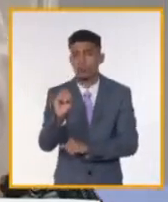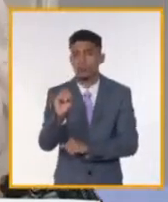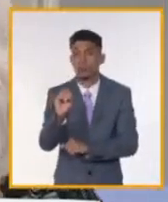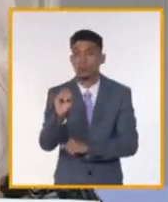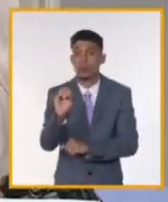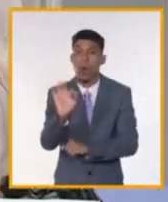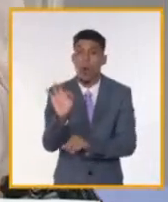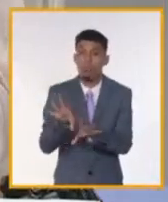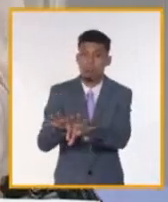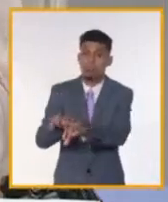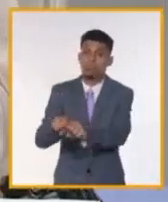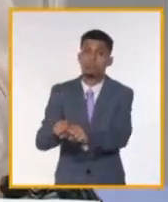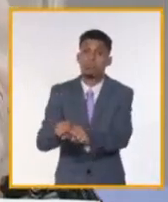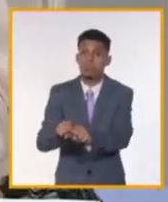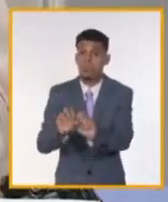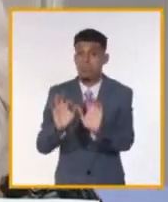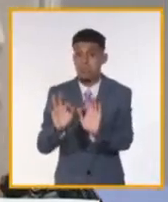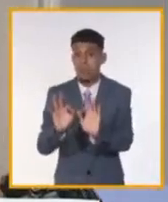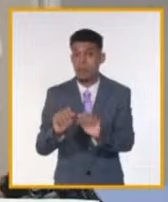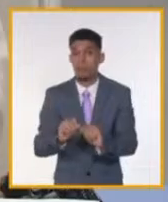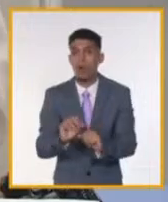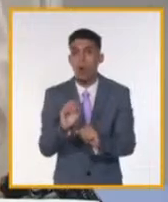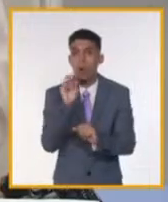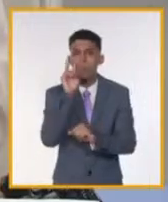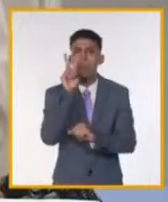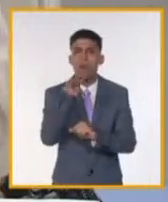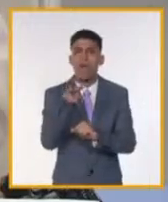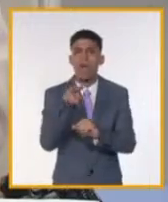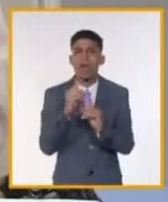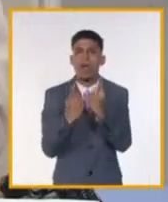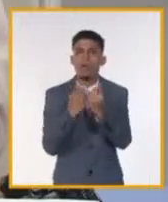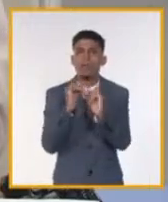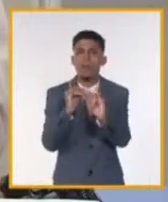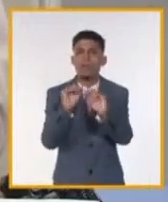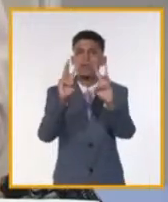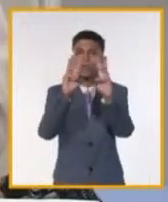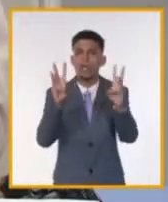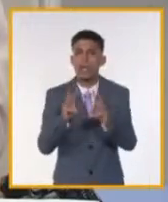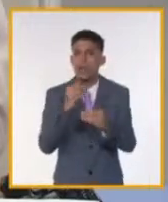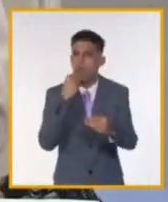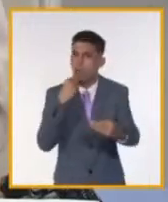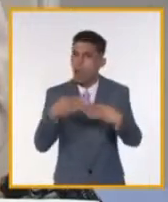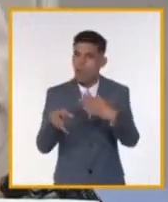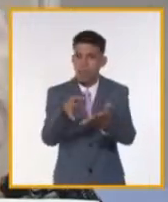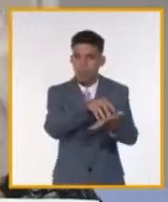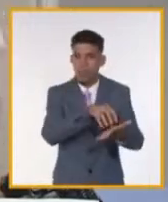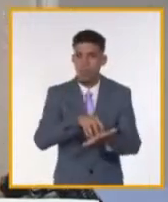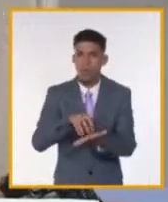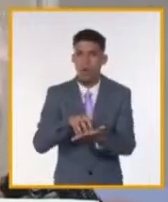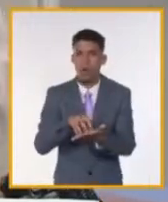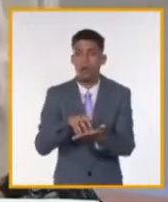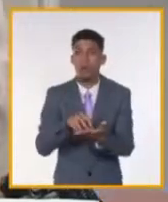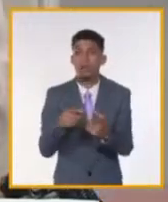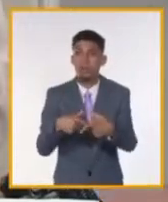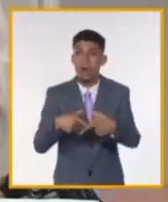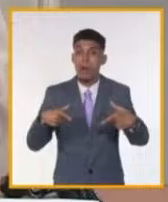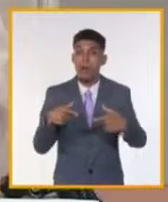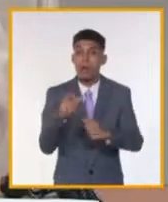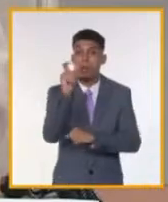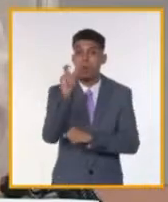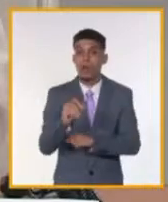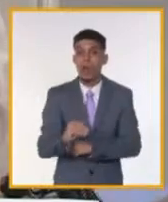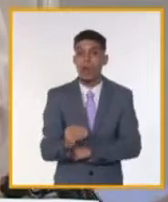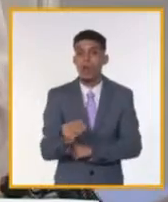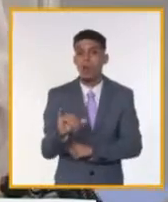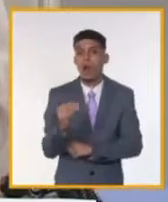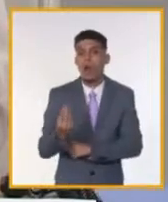de la información que es pública en internet de que existen, donde quiera que hay una posibilidad de este tipo, muchas personas se aprovechan de esa